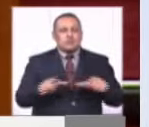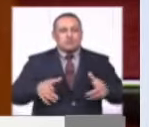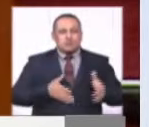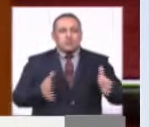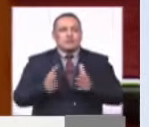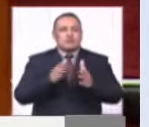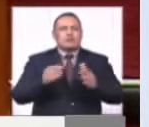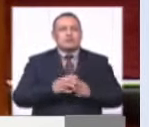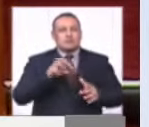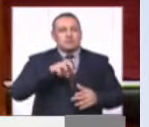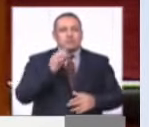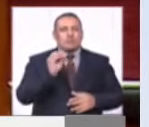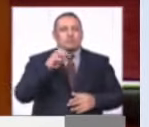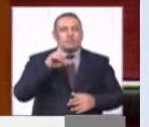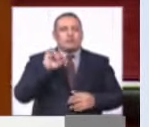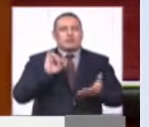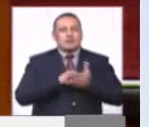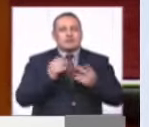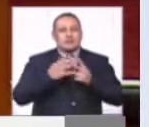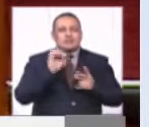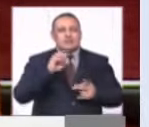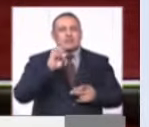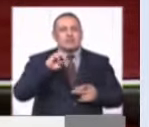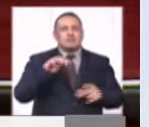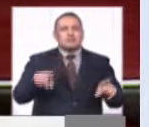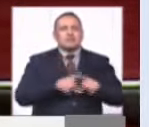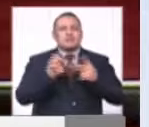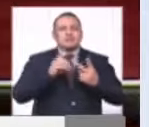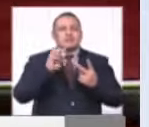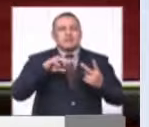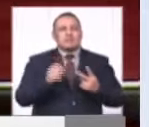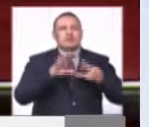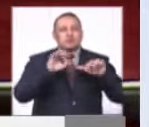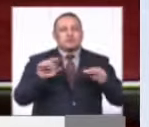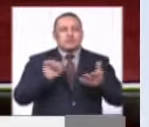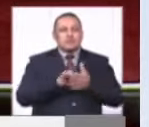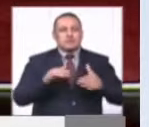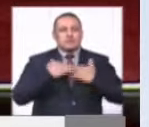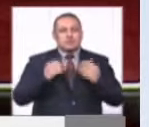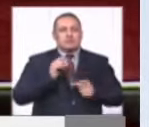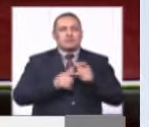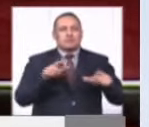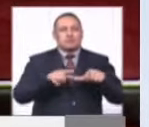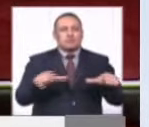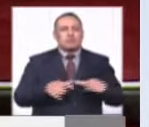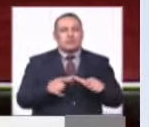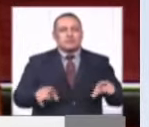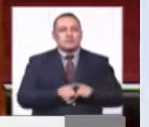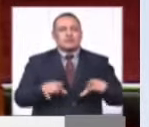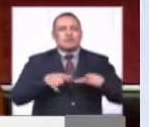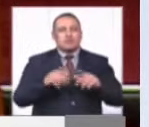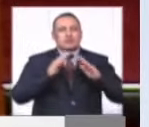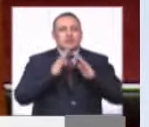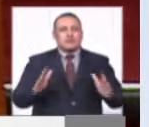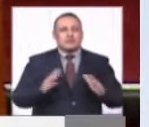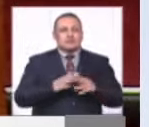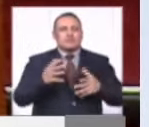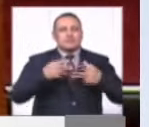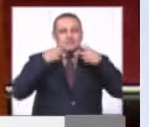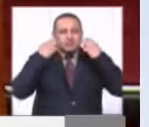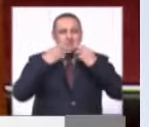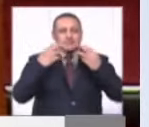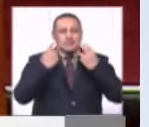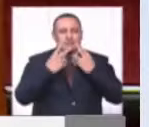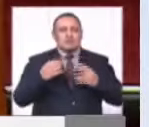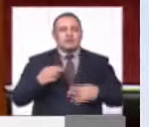de la quebrada Pumalca, en el DM-111 y el DM-80 que afectarían a la ciudad de Canchaque y al centro poblado de San Martín.